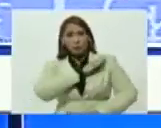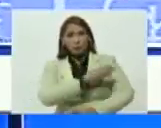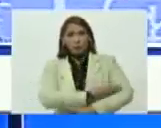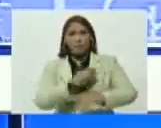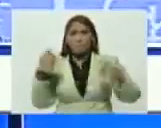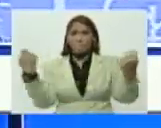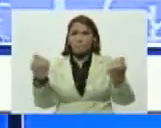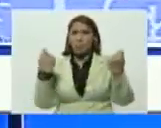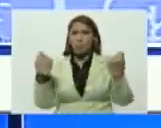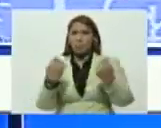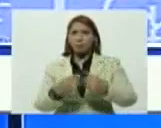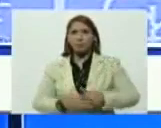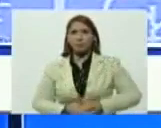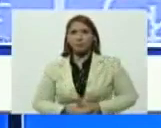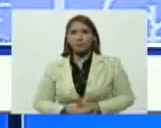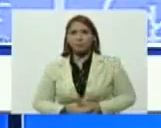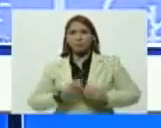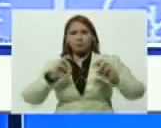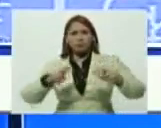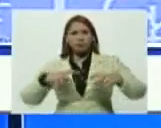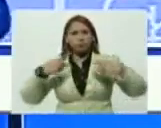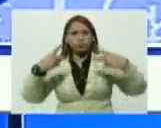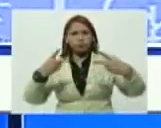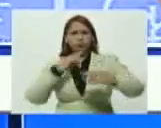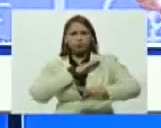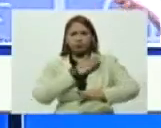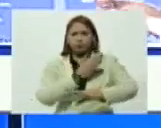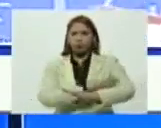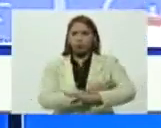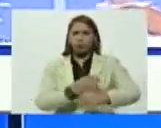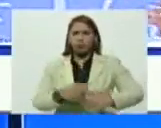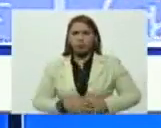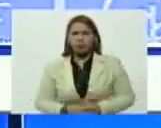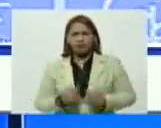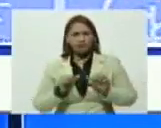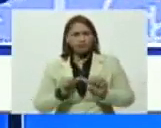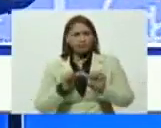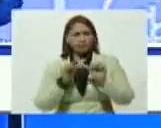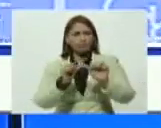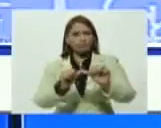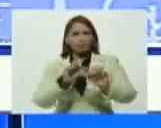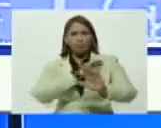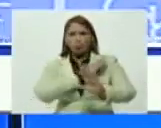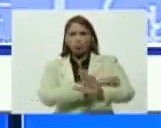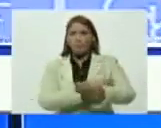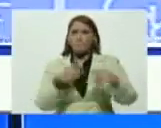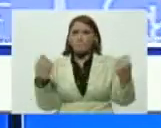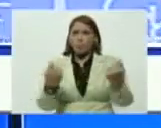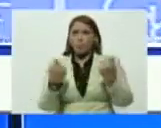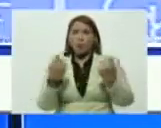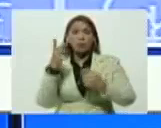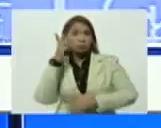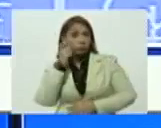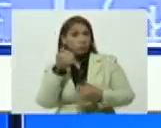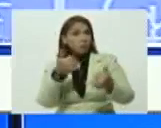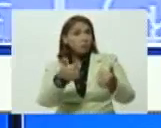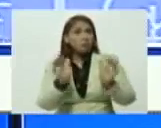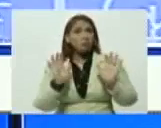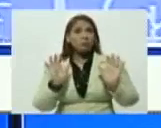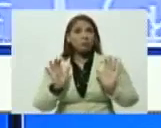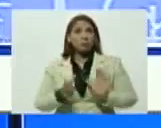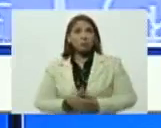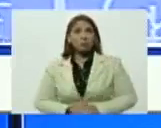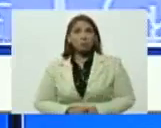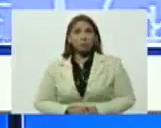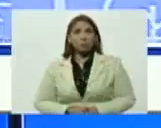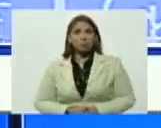popular, la renovación de las fuerzas permanente del poder popular. Escúchenme bien.